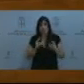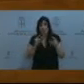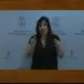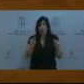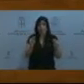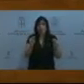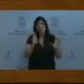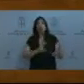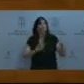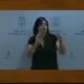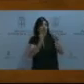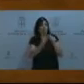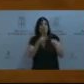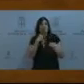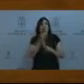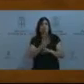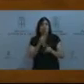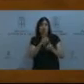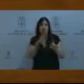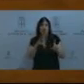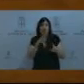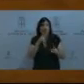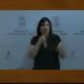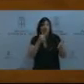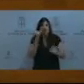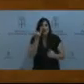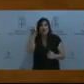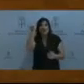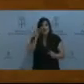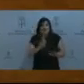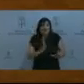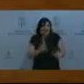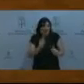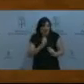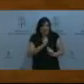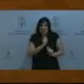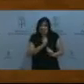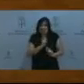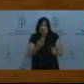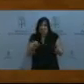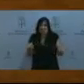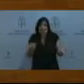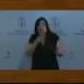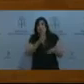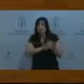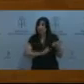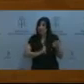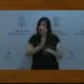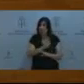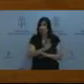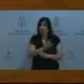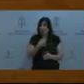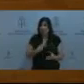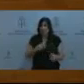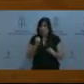Foro, cuando aludía a esta iniciativa, la verdad, que poco aporta. Poca aporta porque, bueno, el texto de la moción va en la línea de trabajo del Gobierno del Principado de Asturias una vez